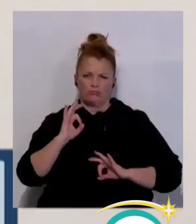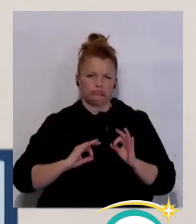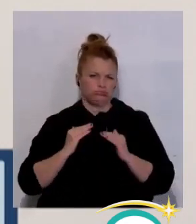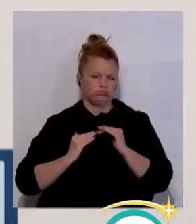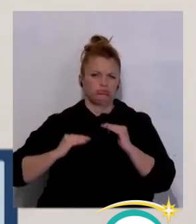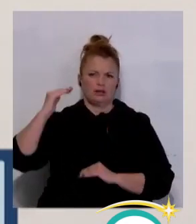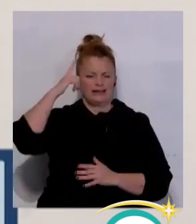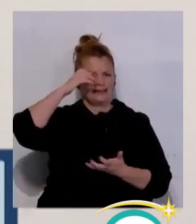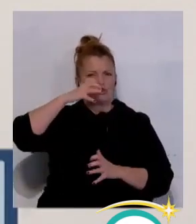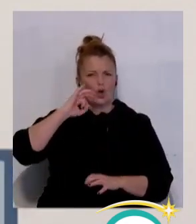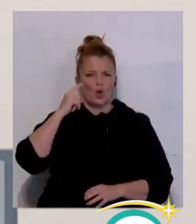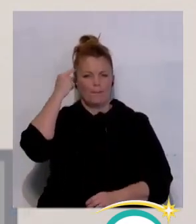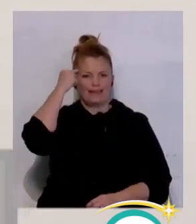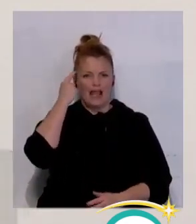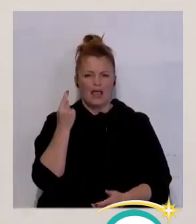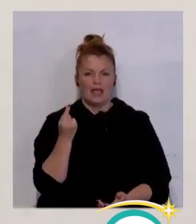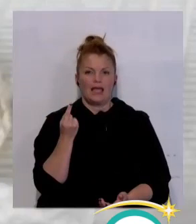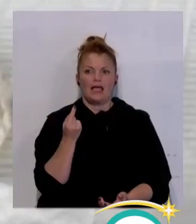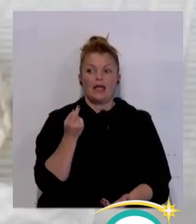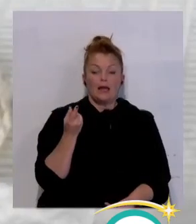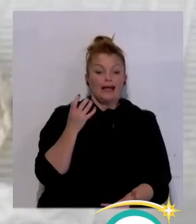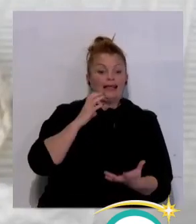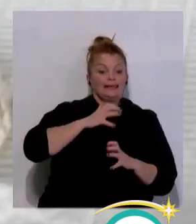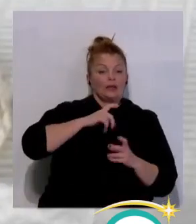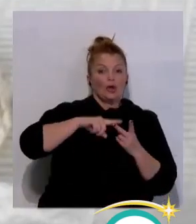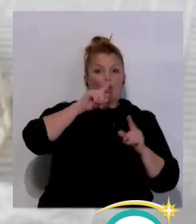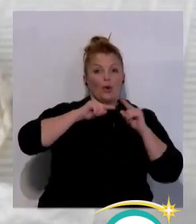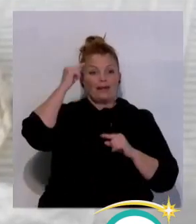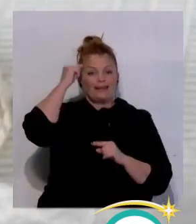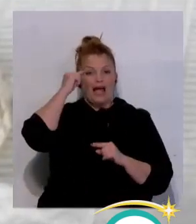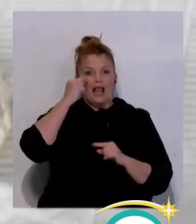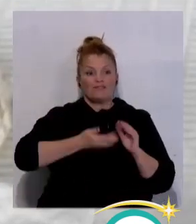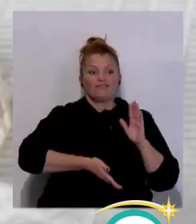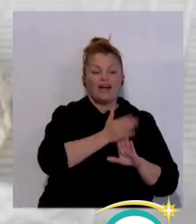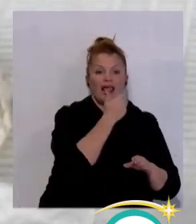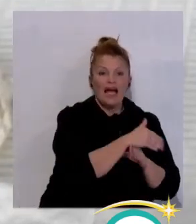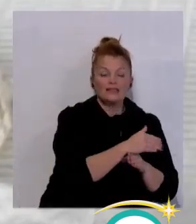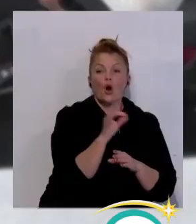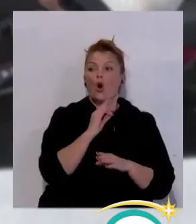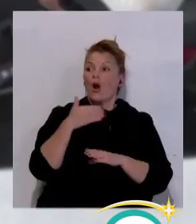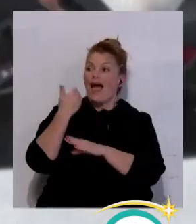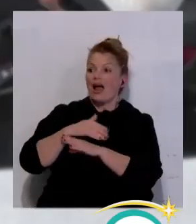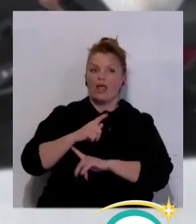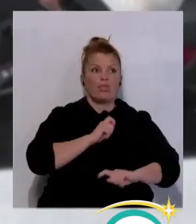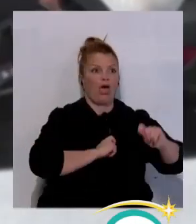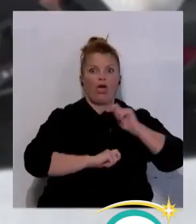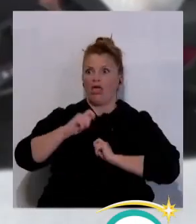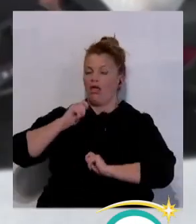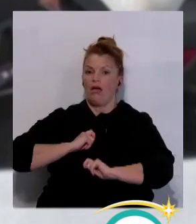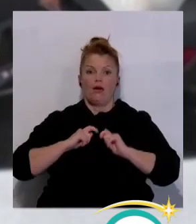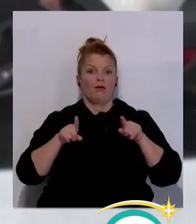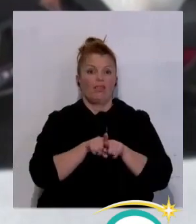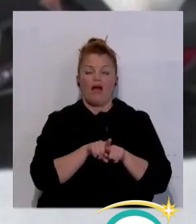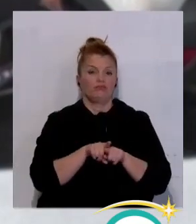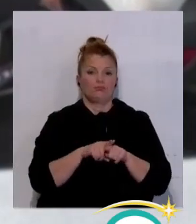de trastornos mentales, ¿no? Nunca sabremos si es el trastorno mental el que la ha llevado a la calle o es la propia calle lo que le ha ocasionado ese trastorno